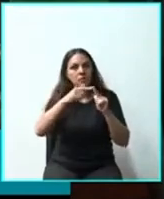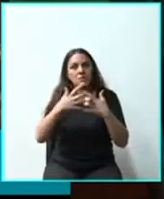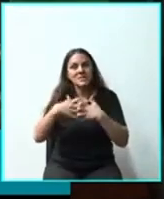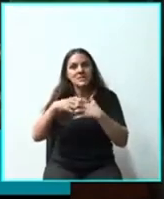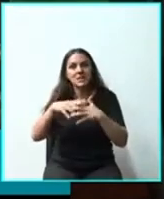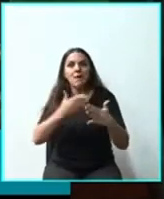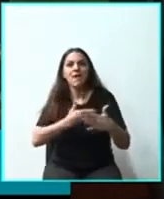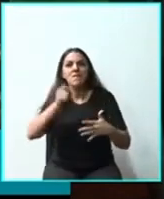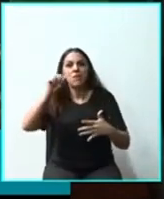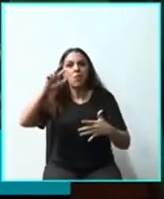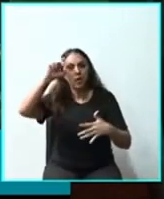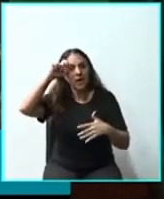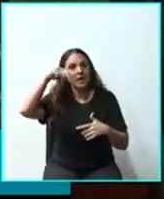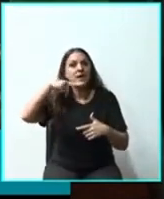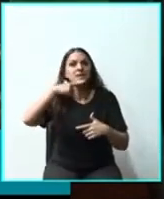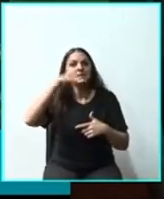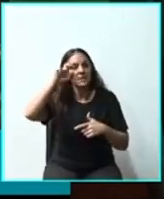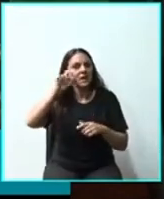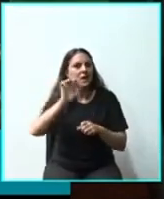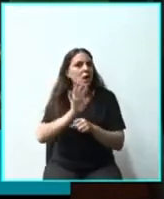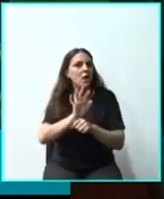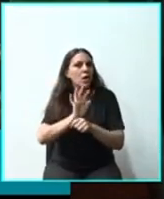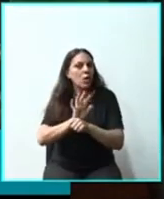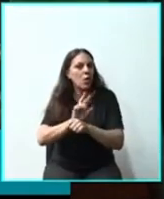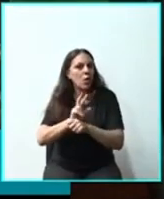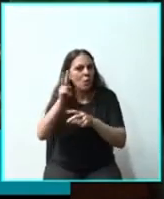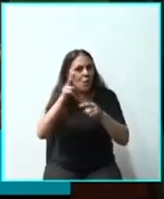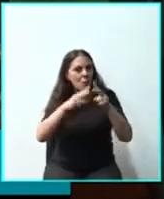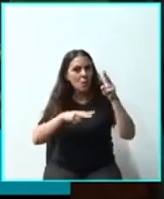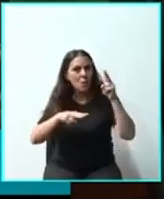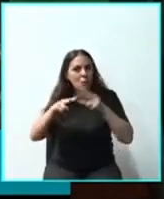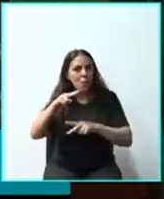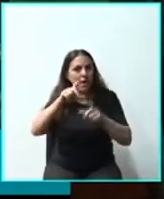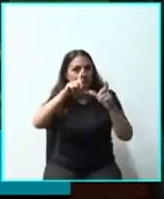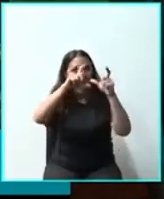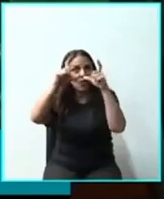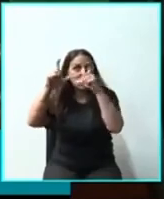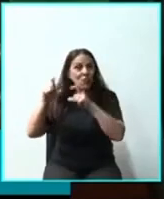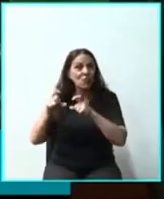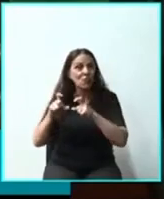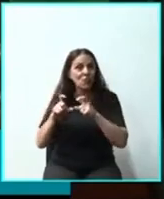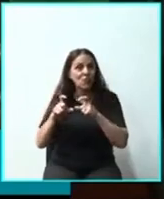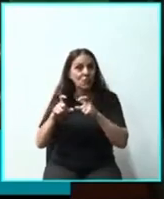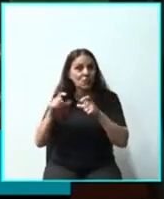pongámosle un sinónimo, es igual a la búsqueda de las imágenes